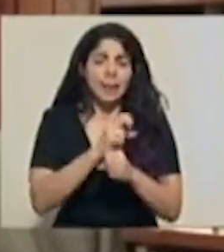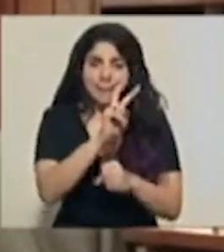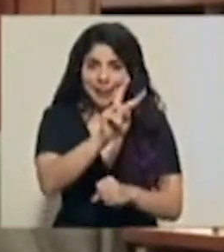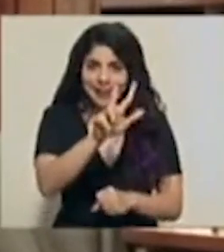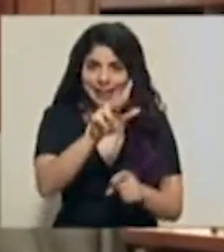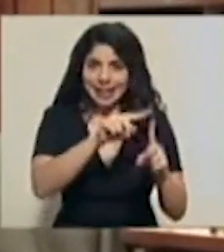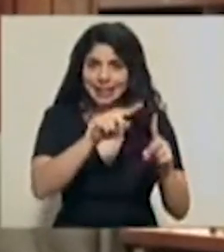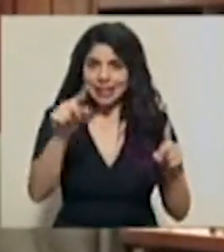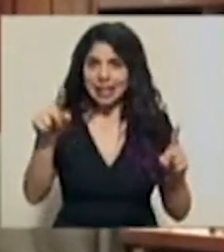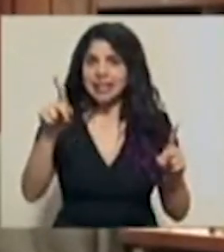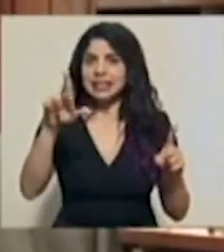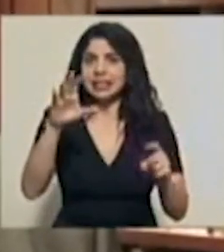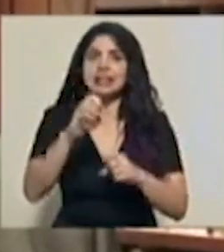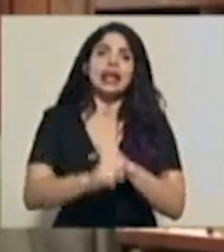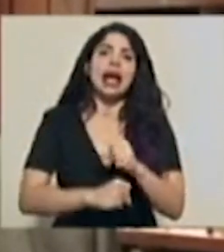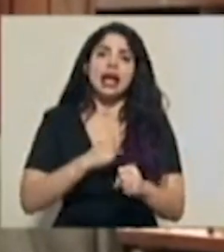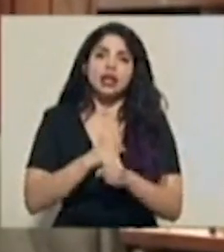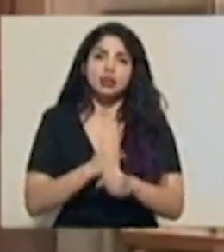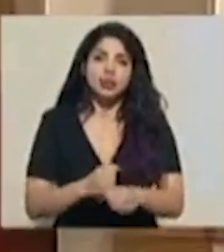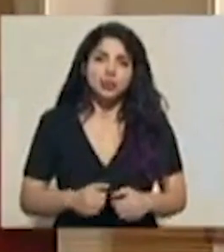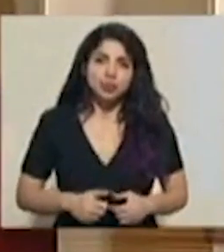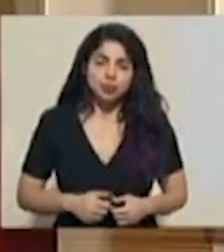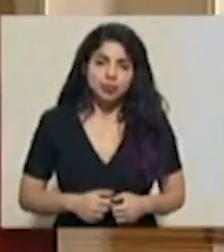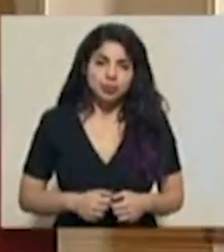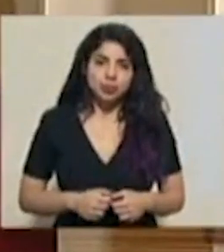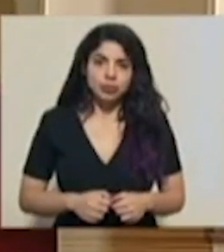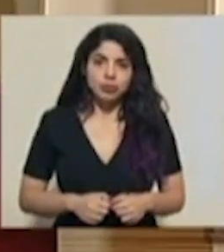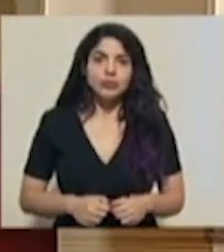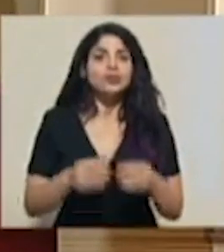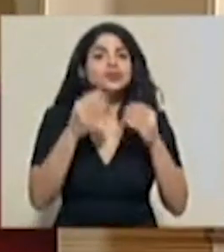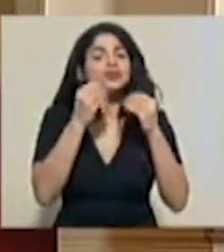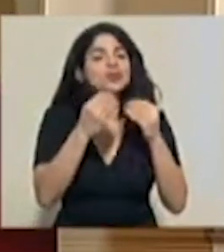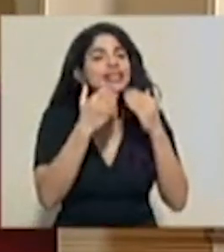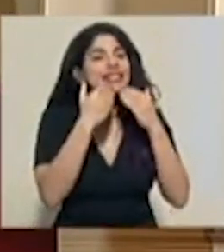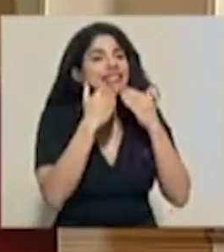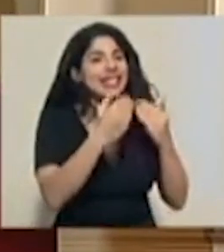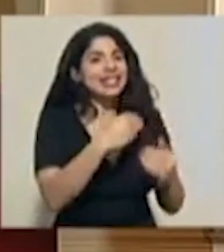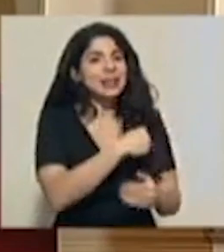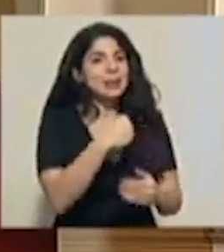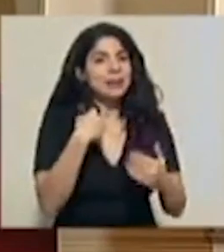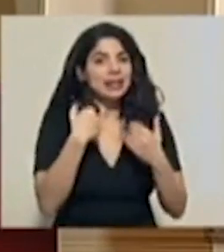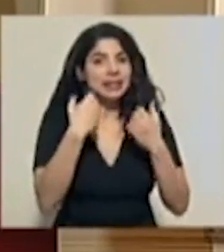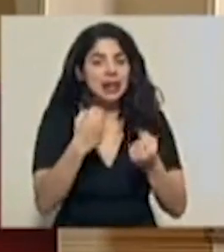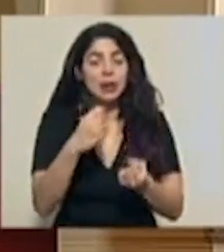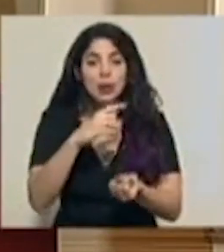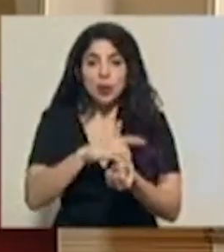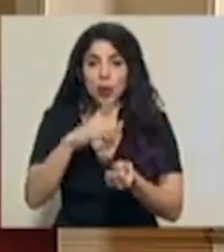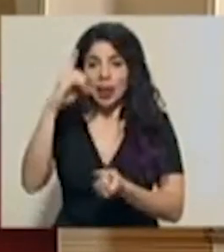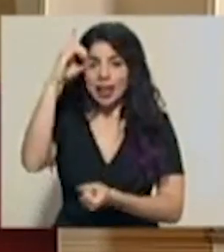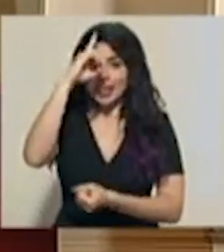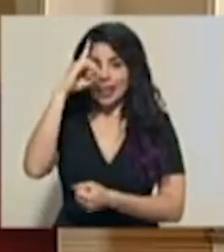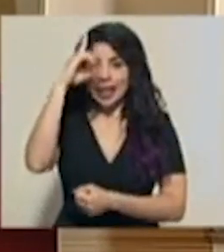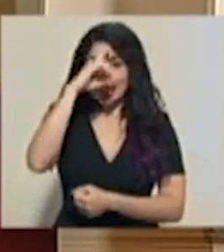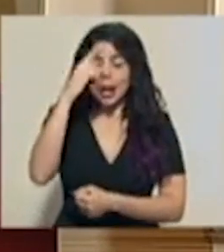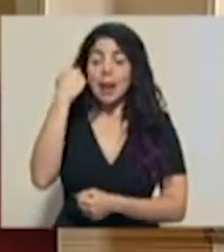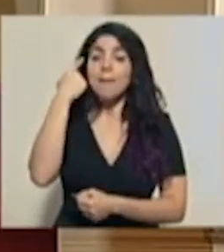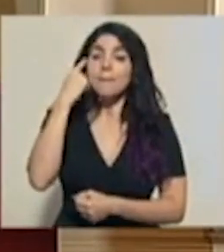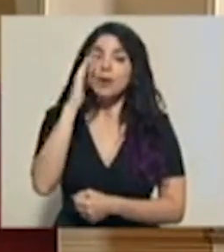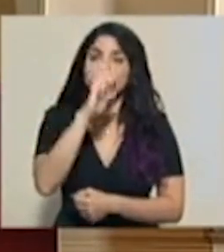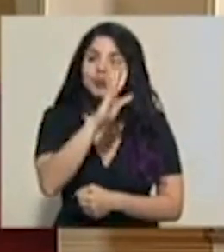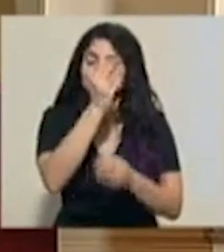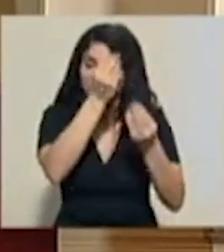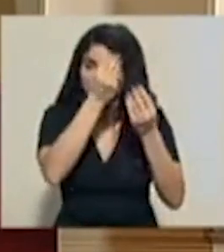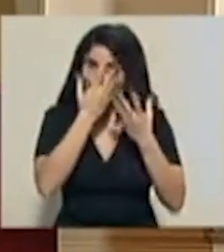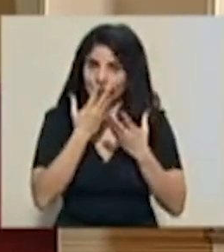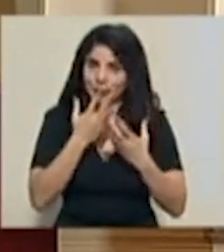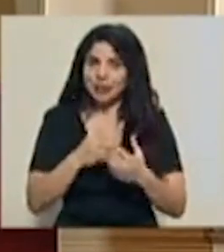hasta los 100 años. Muchas gracias al Ministro de Salud, el doctor Daniel Salas, por el reporte